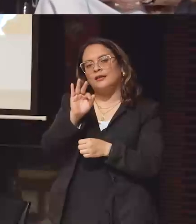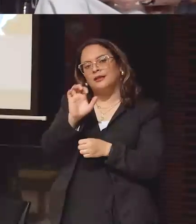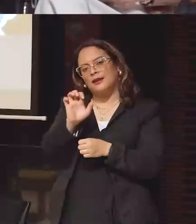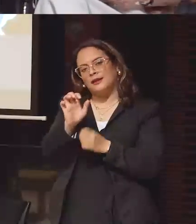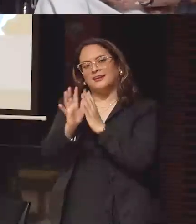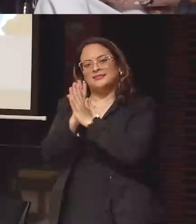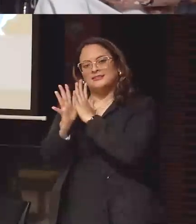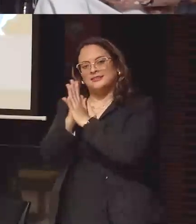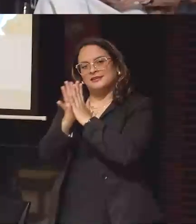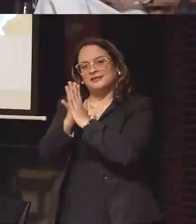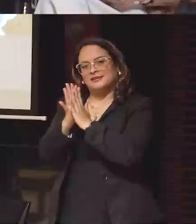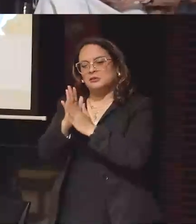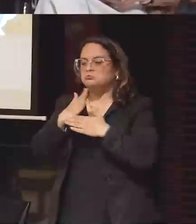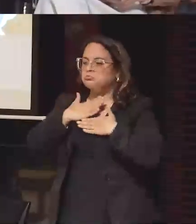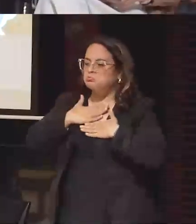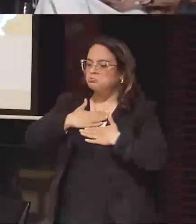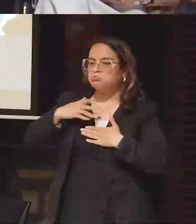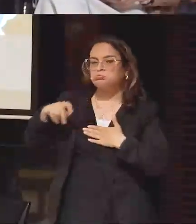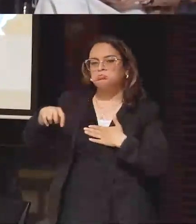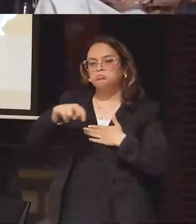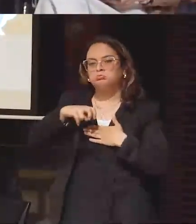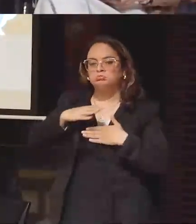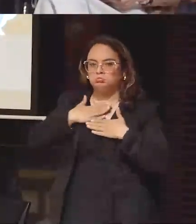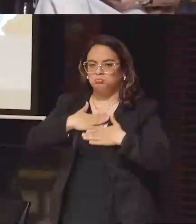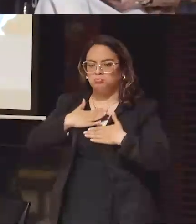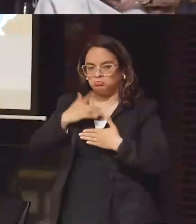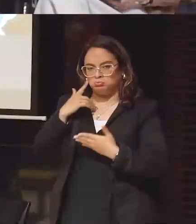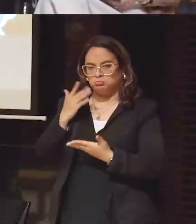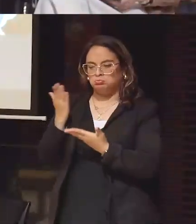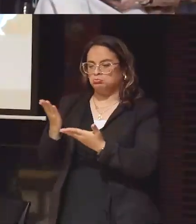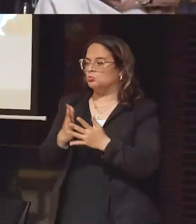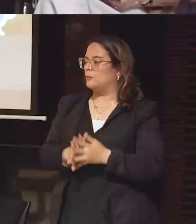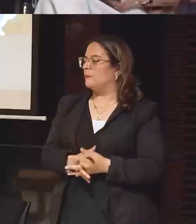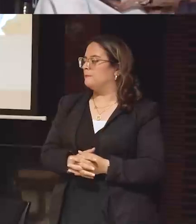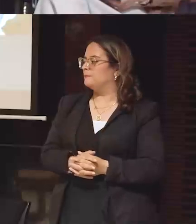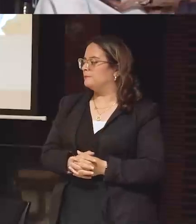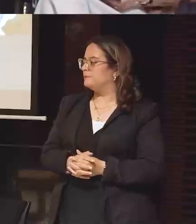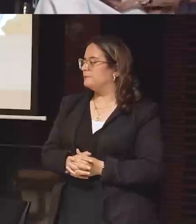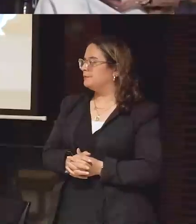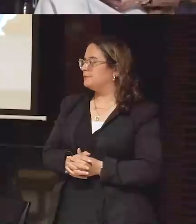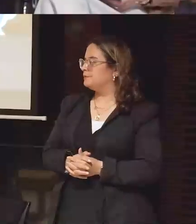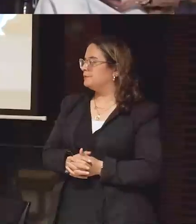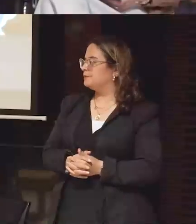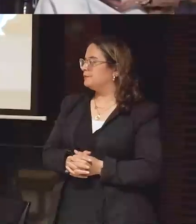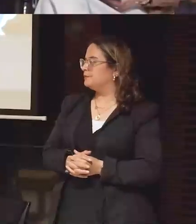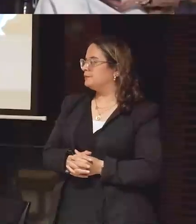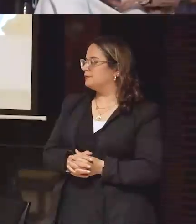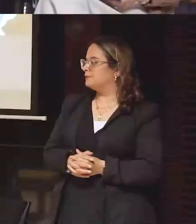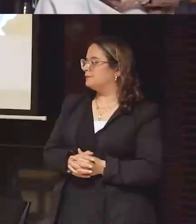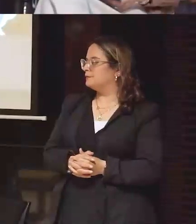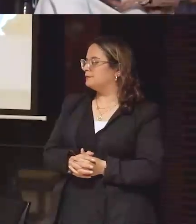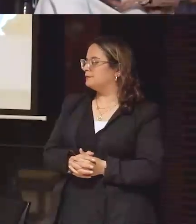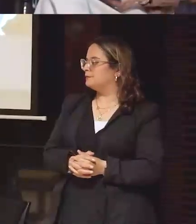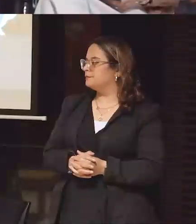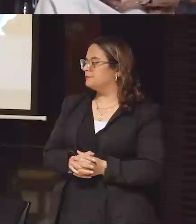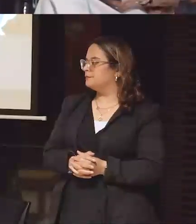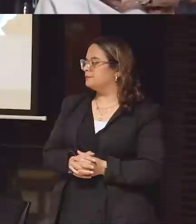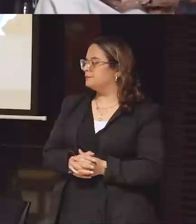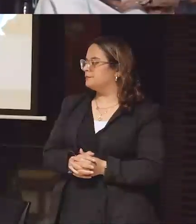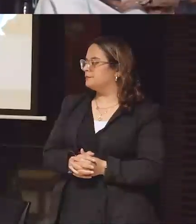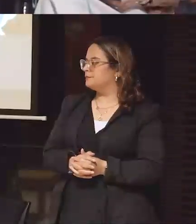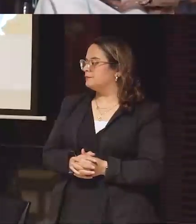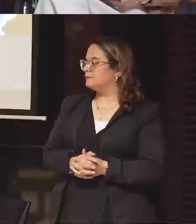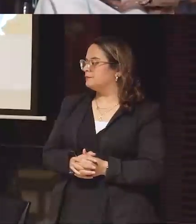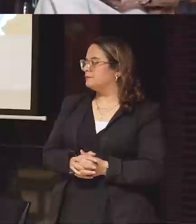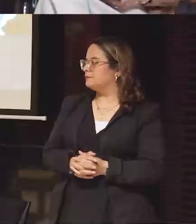Y, a ver, permíteme por favor. Mira, arranca tú con esto, te doy la palabra.